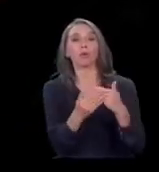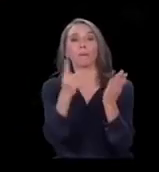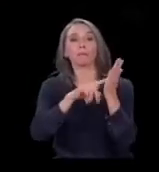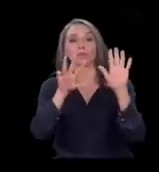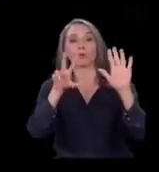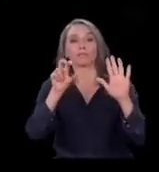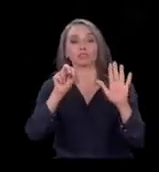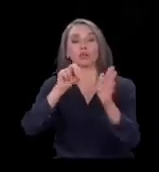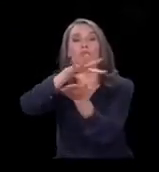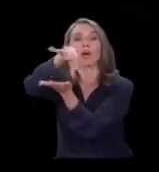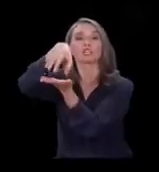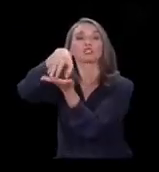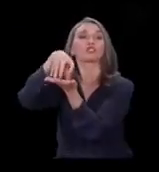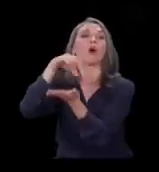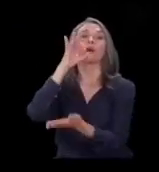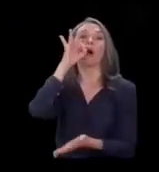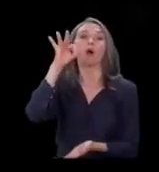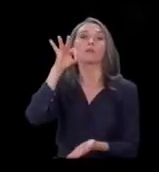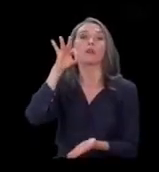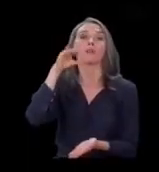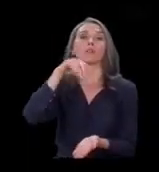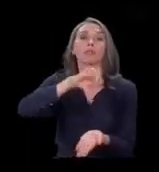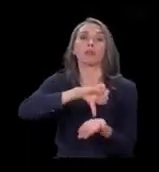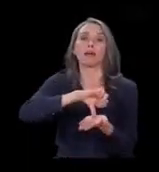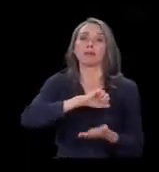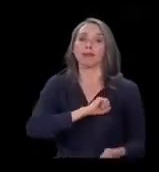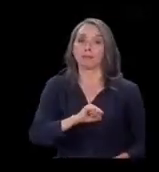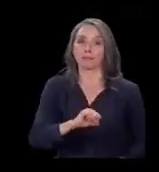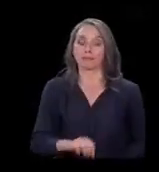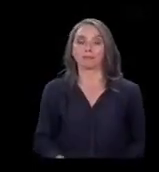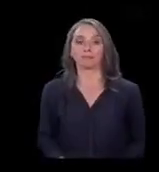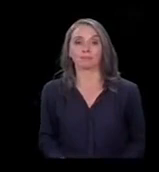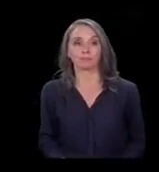80 en la zona oriente de la capital.